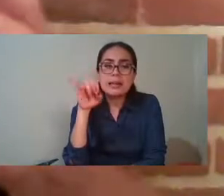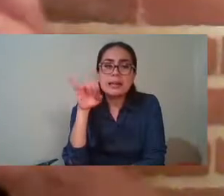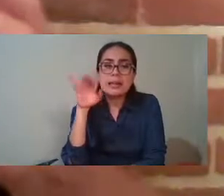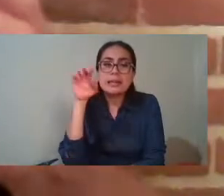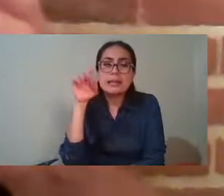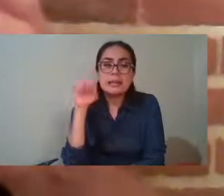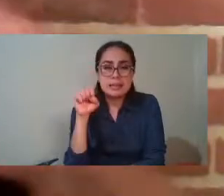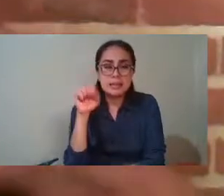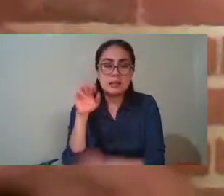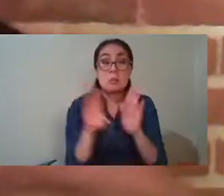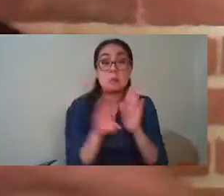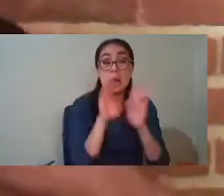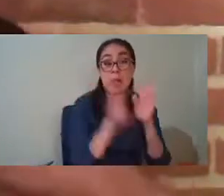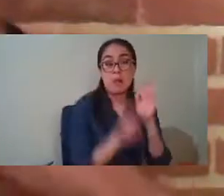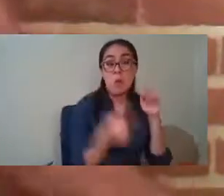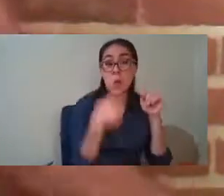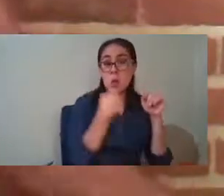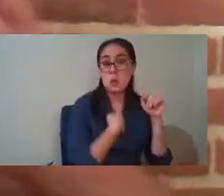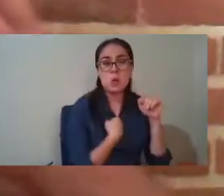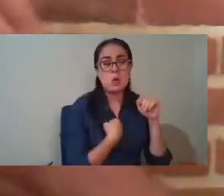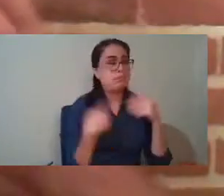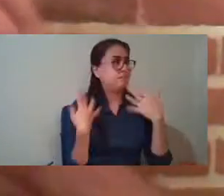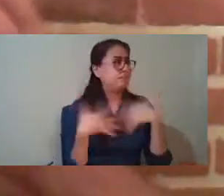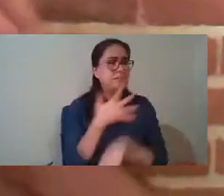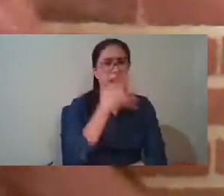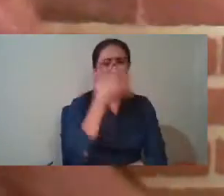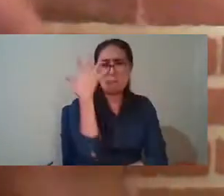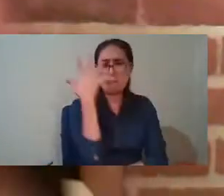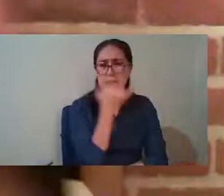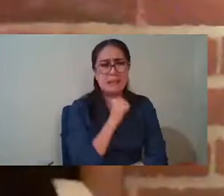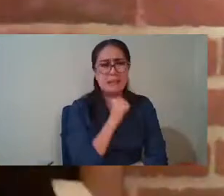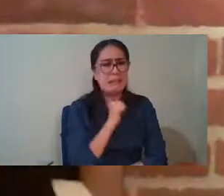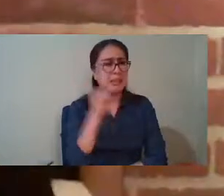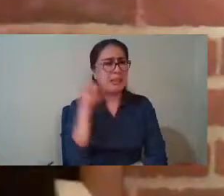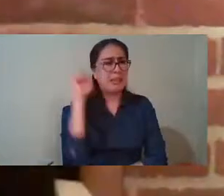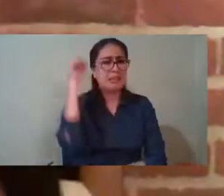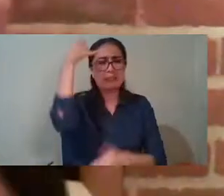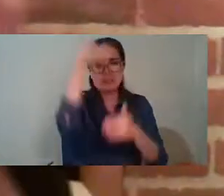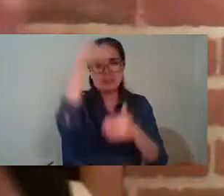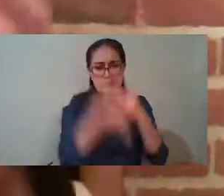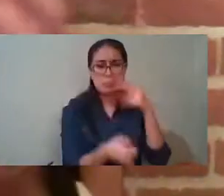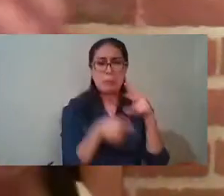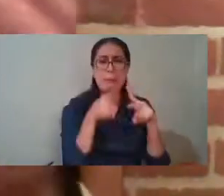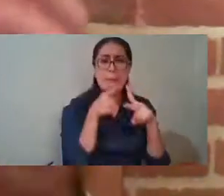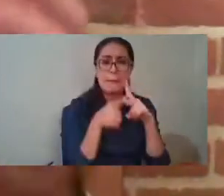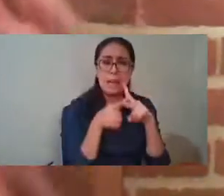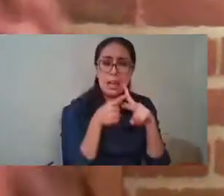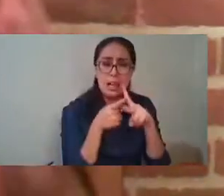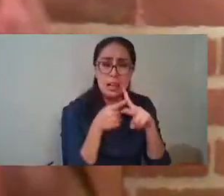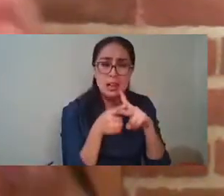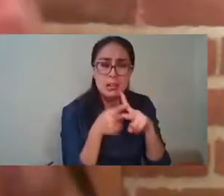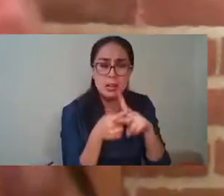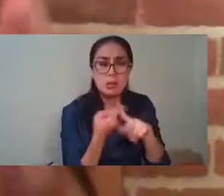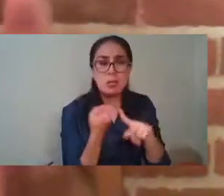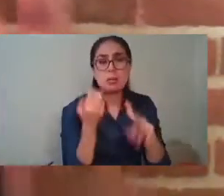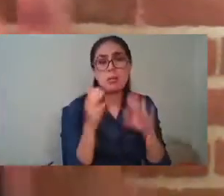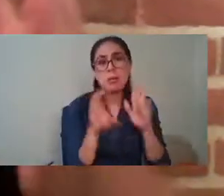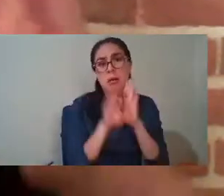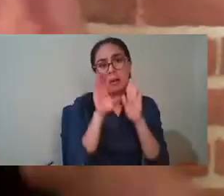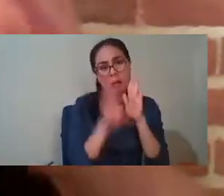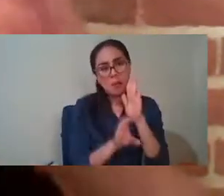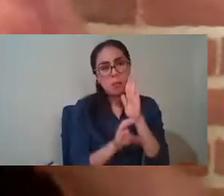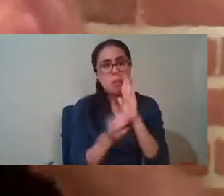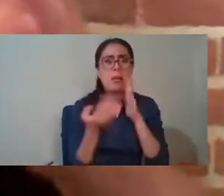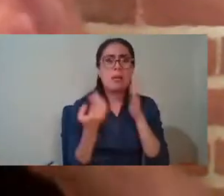ustedes tengan una idea, yo nunca pude entender en profundidad el mecanismo por el cual se produce la división aritmética.